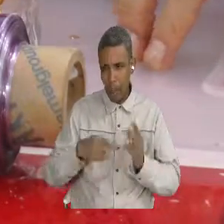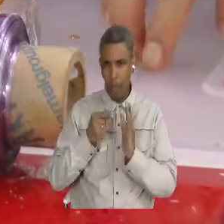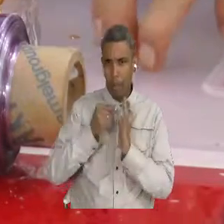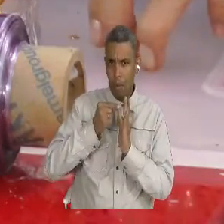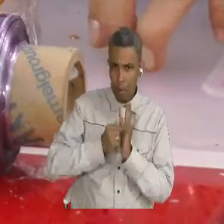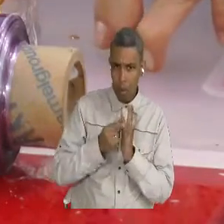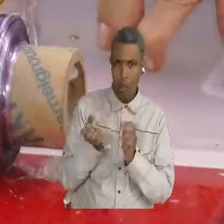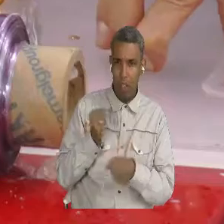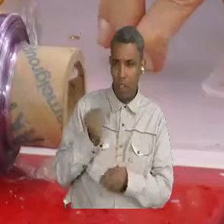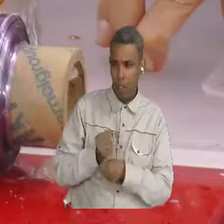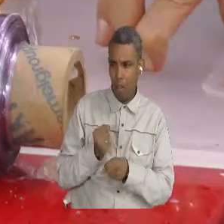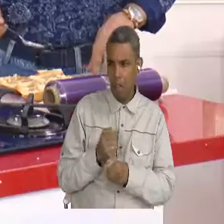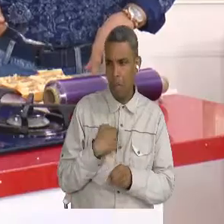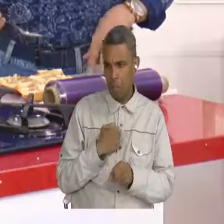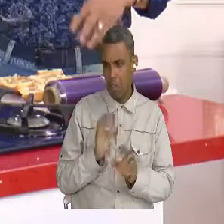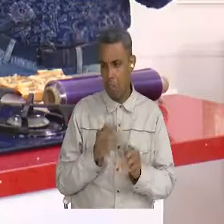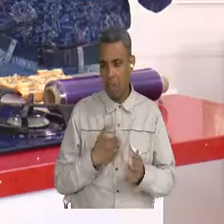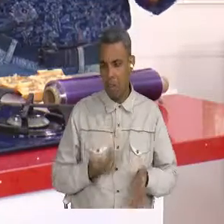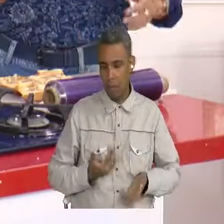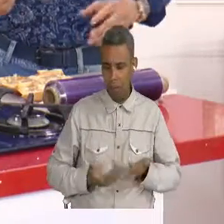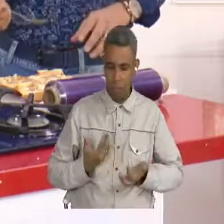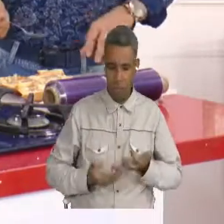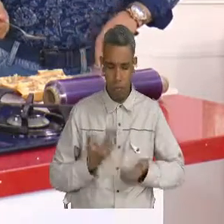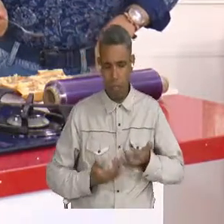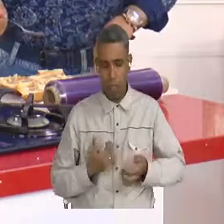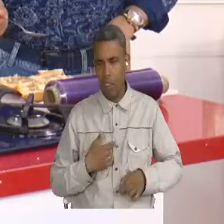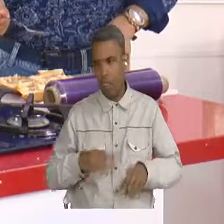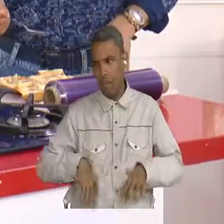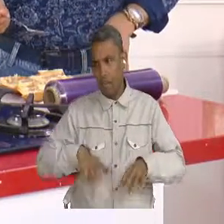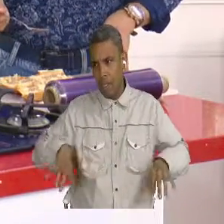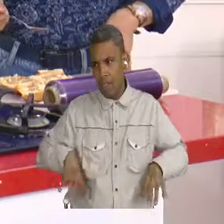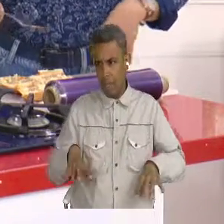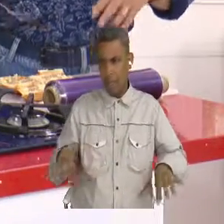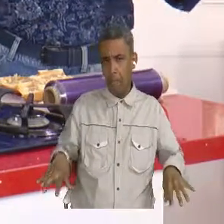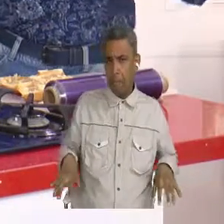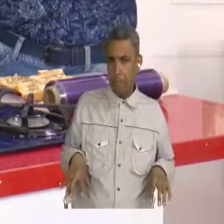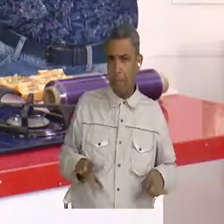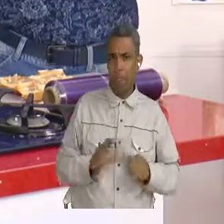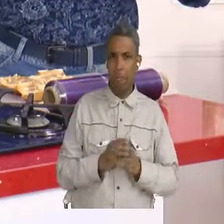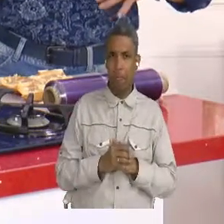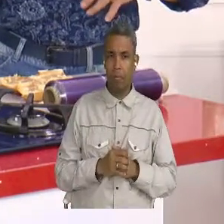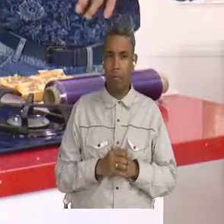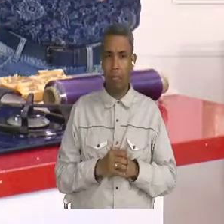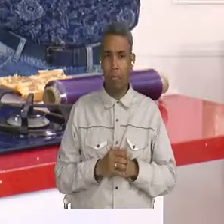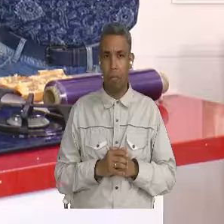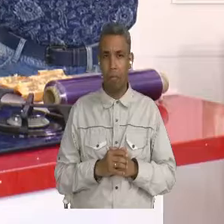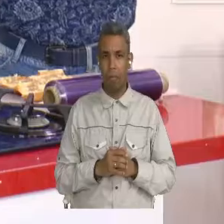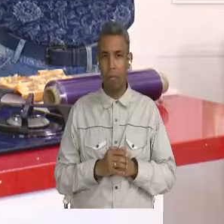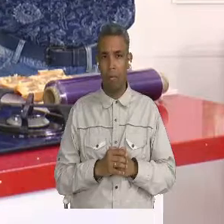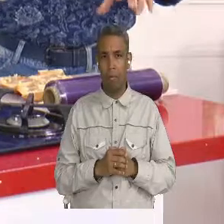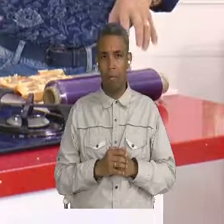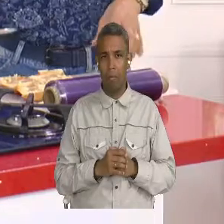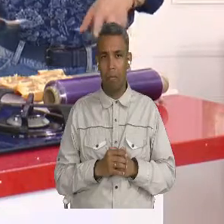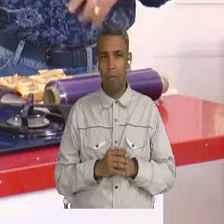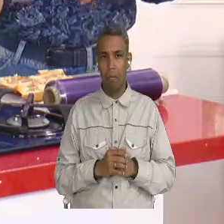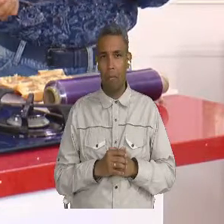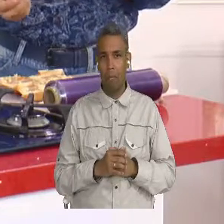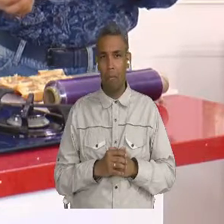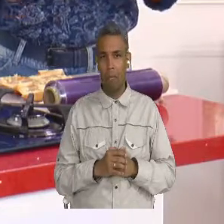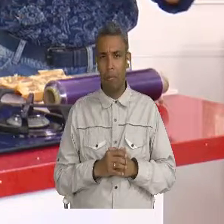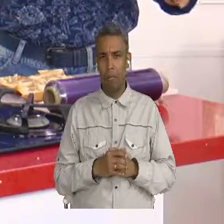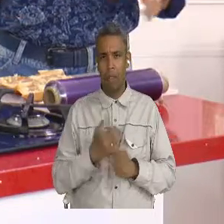de su trabajo y yo pues estoy haciendo otras actividades. Como no estoy en una, digamos, sujeto a una empresa, nosotros los artistas